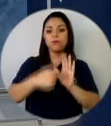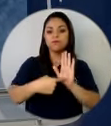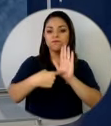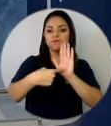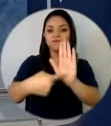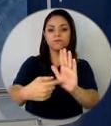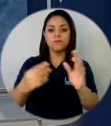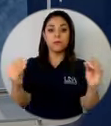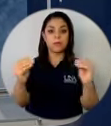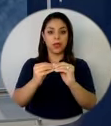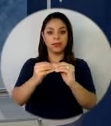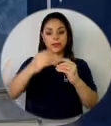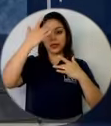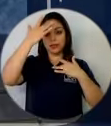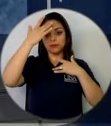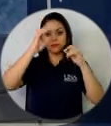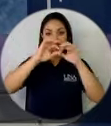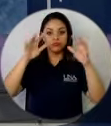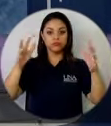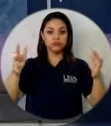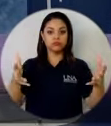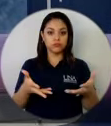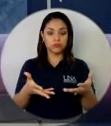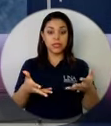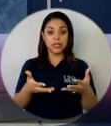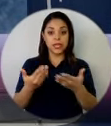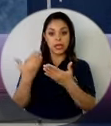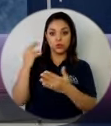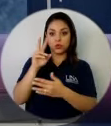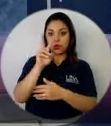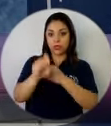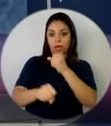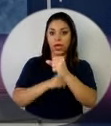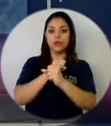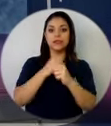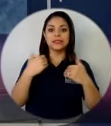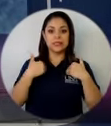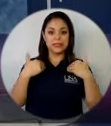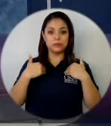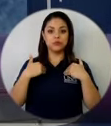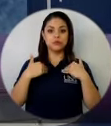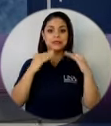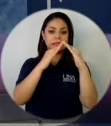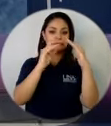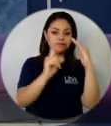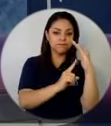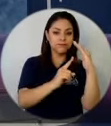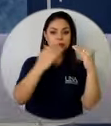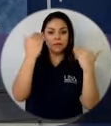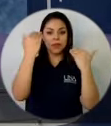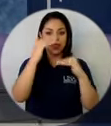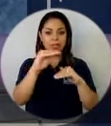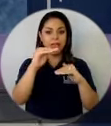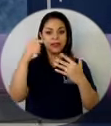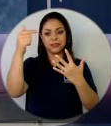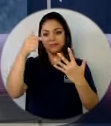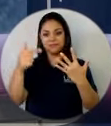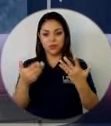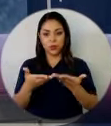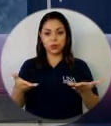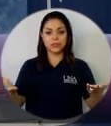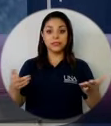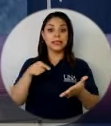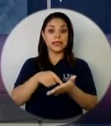con la pandemia y estos 2 años que hemos tenido todas estas medidas, el confinamiento y demás, ha afectado a toda la población, pero